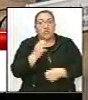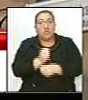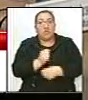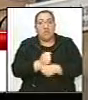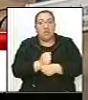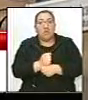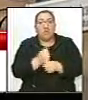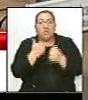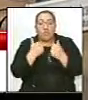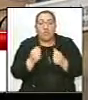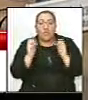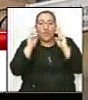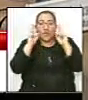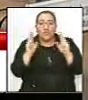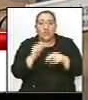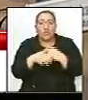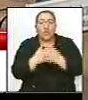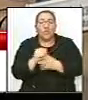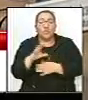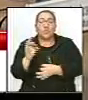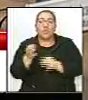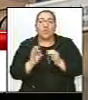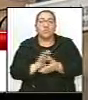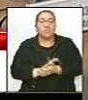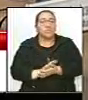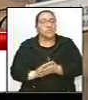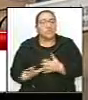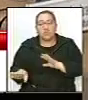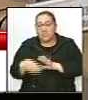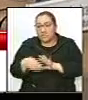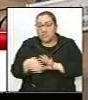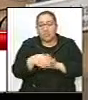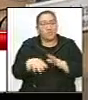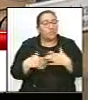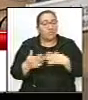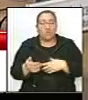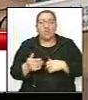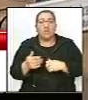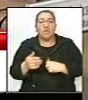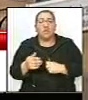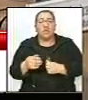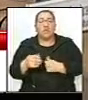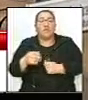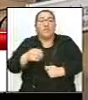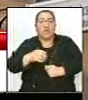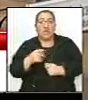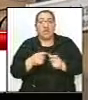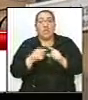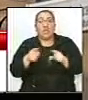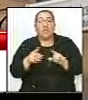productividad razonable para hacer una economía de acumulación. Y por tanto, es